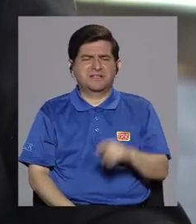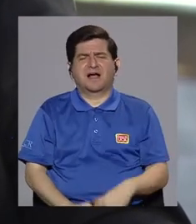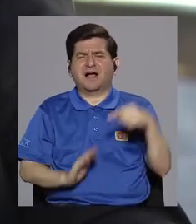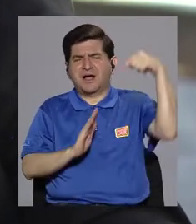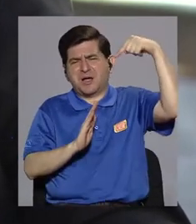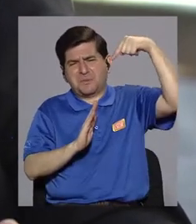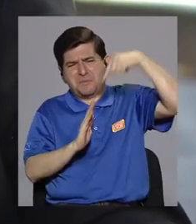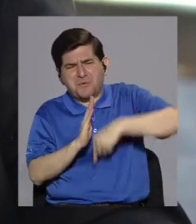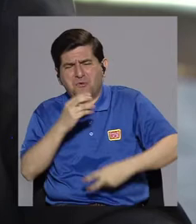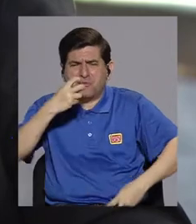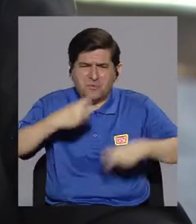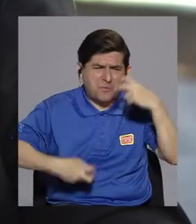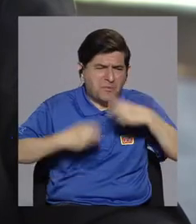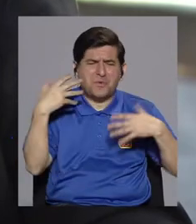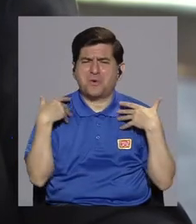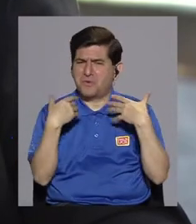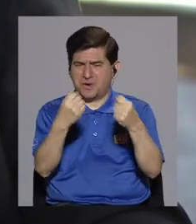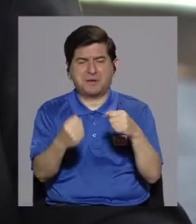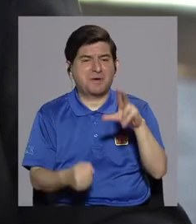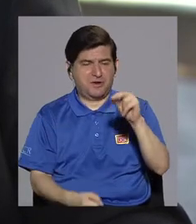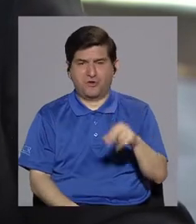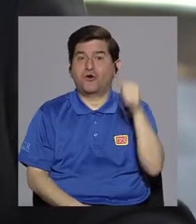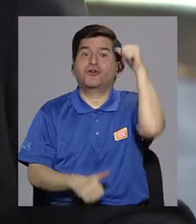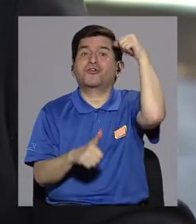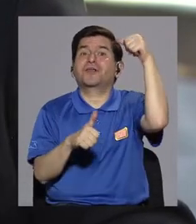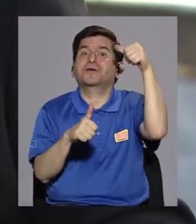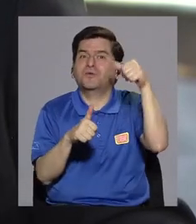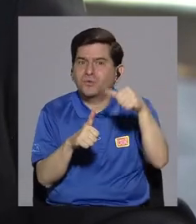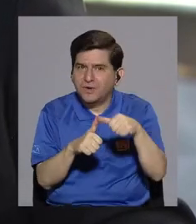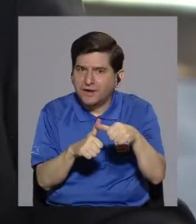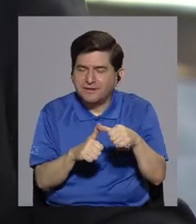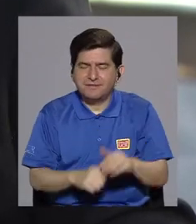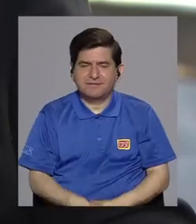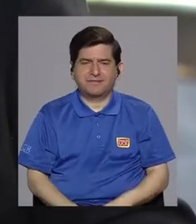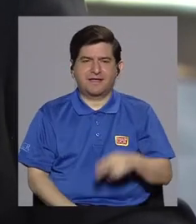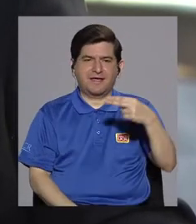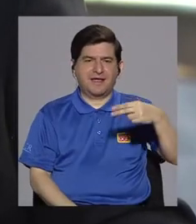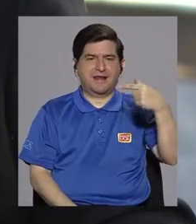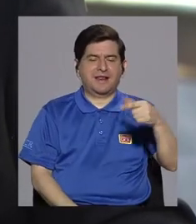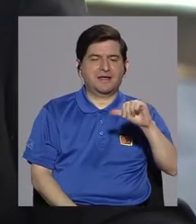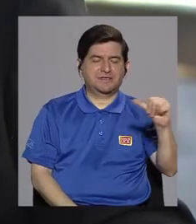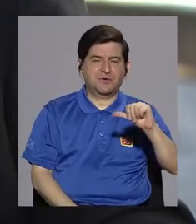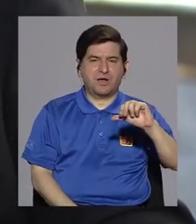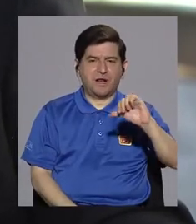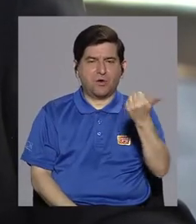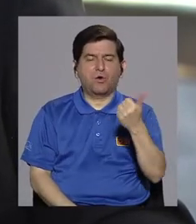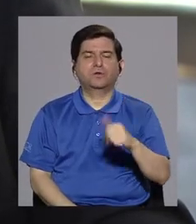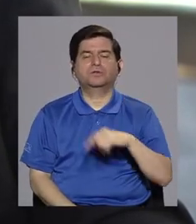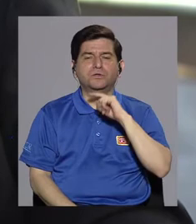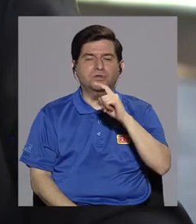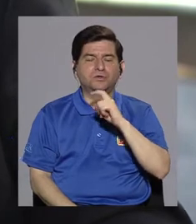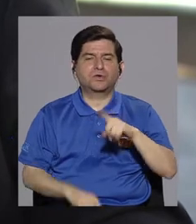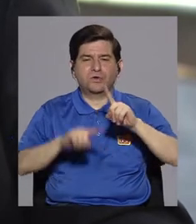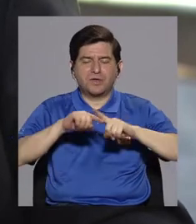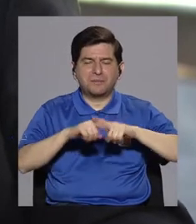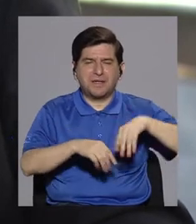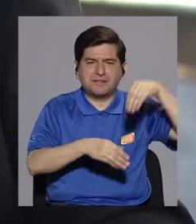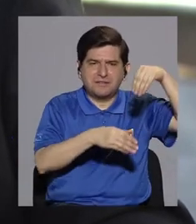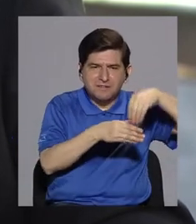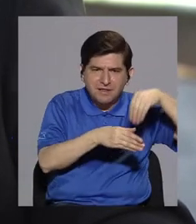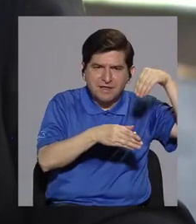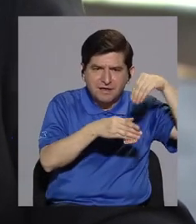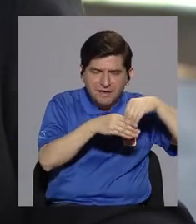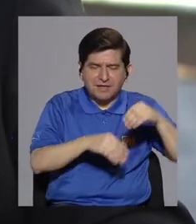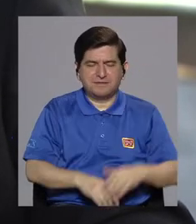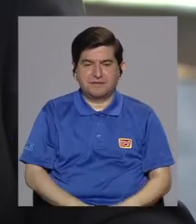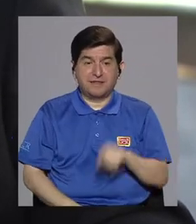aguda serios problemas de salud, sino que recuérdese que el mercurio, como otros metales, tiene que ver con una dosis.